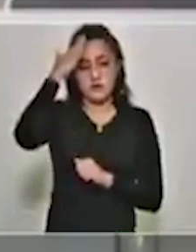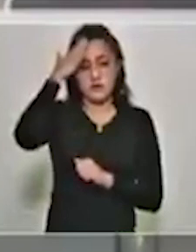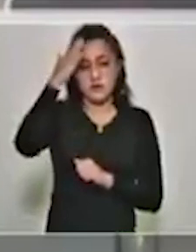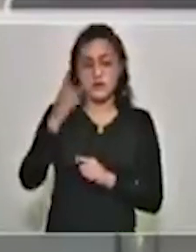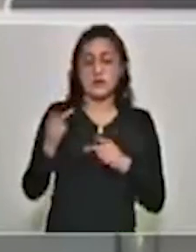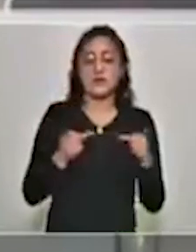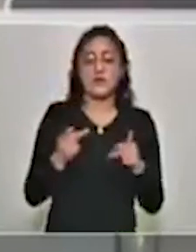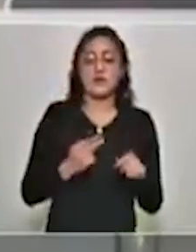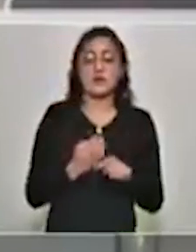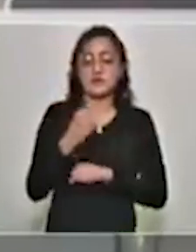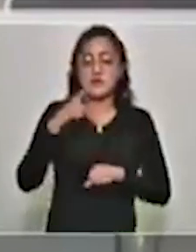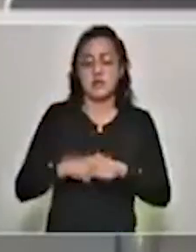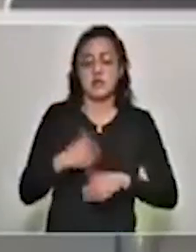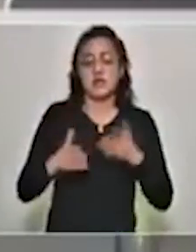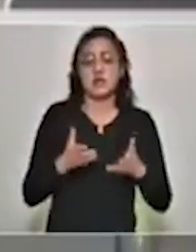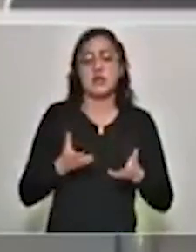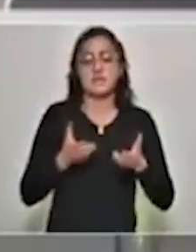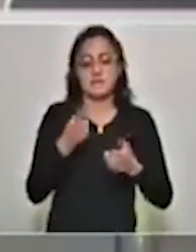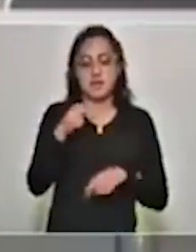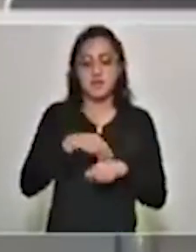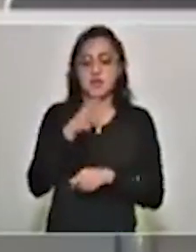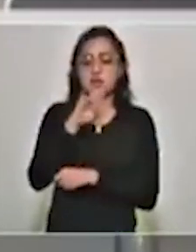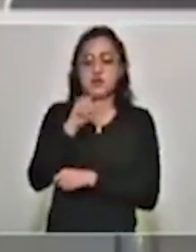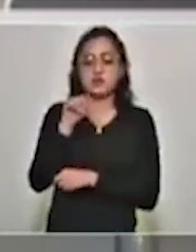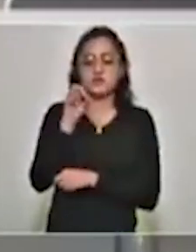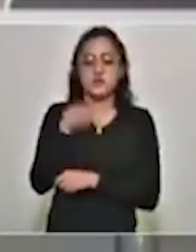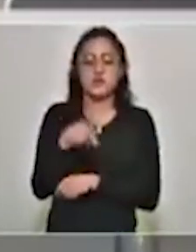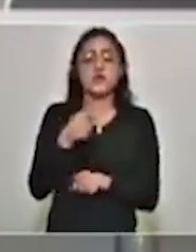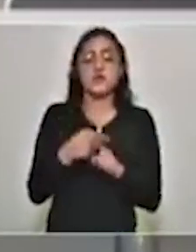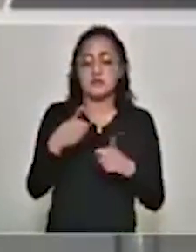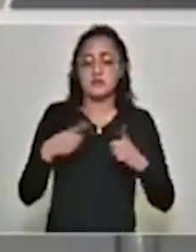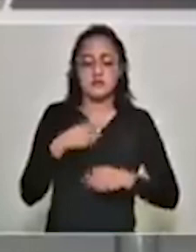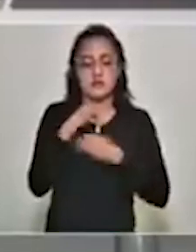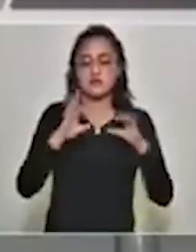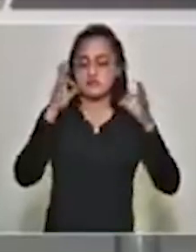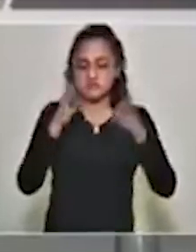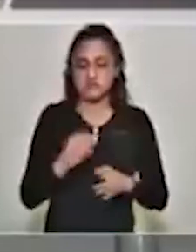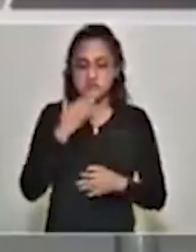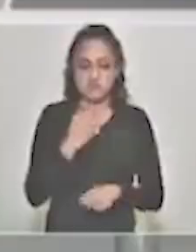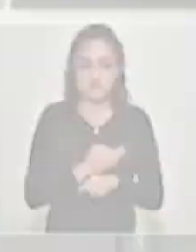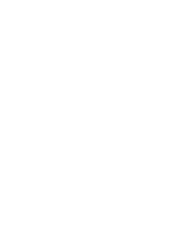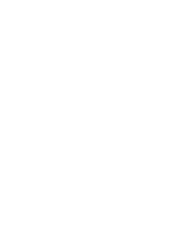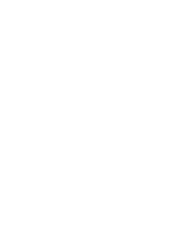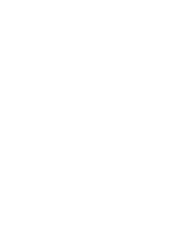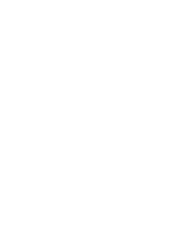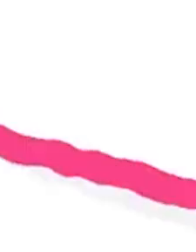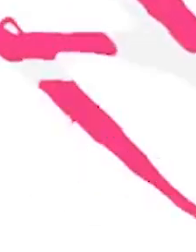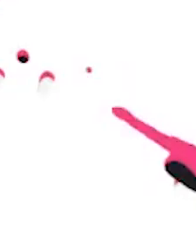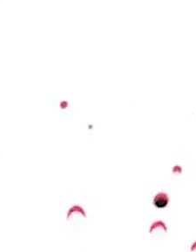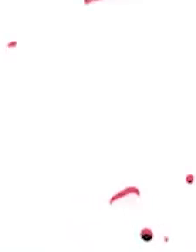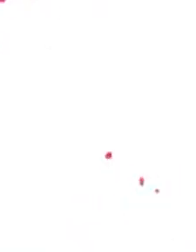del plan estatal Correcaminos, el doctor Wilson, para que nos dé ya todo el formalismo de esta gran acción.